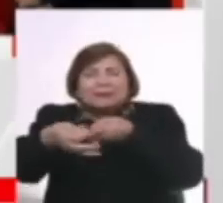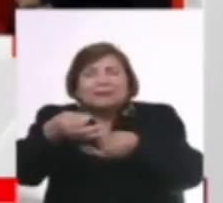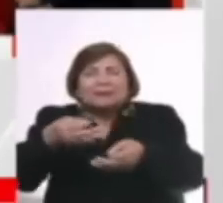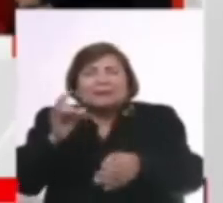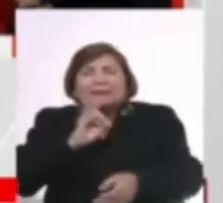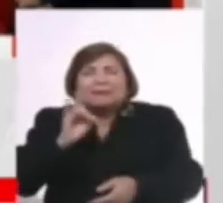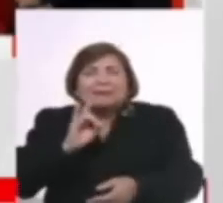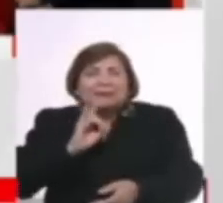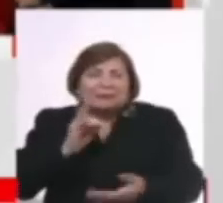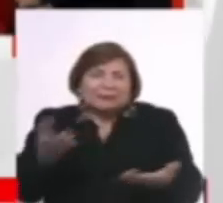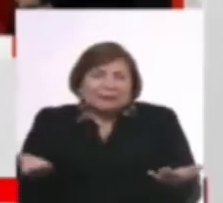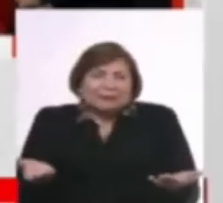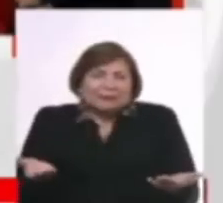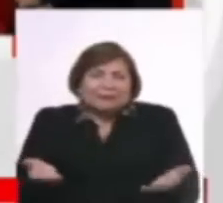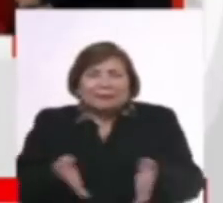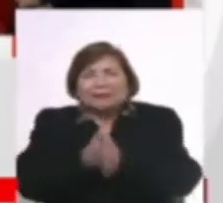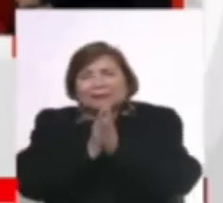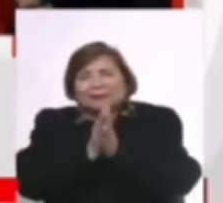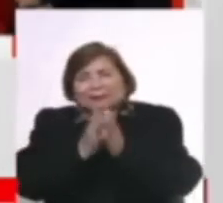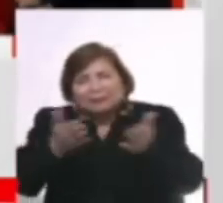Estados Unidos?